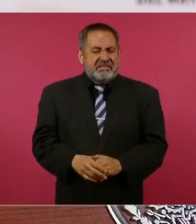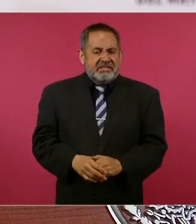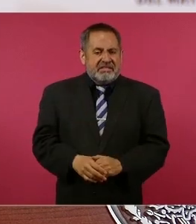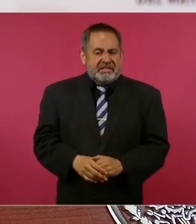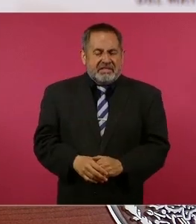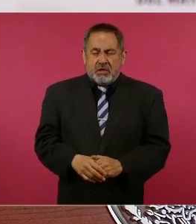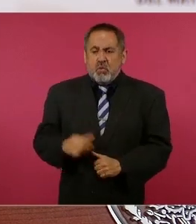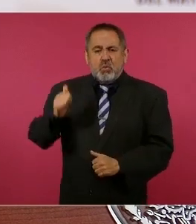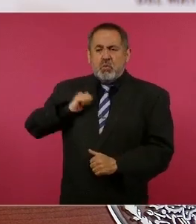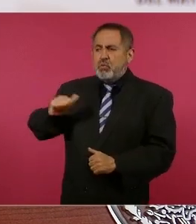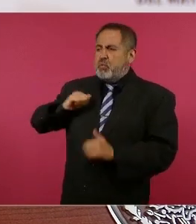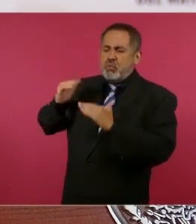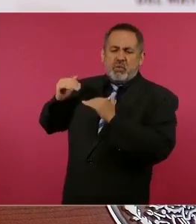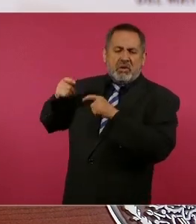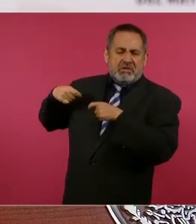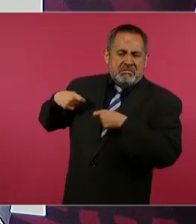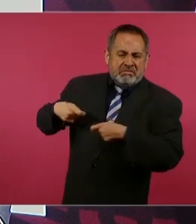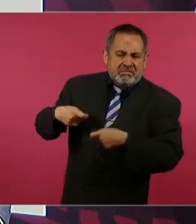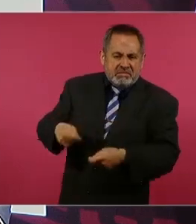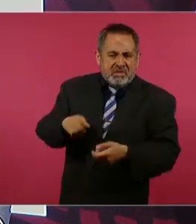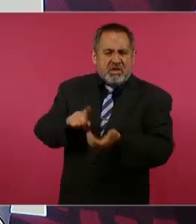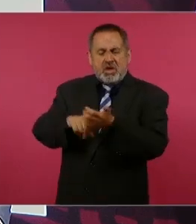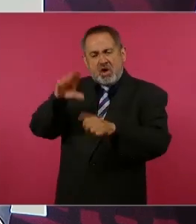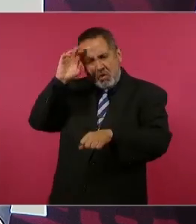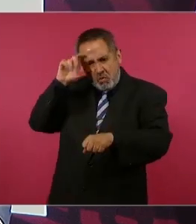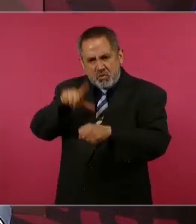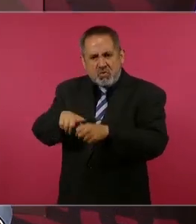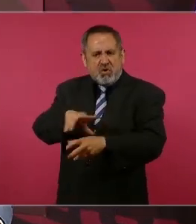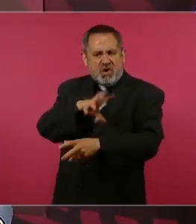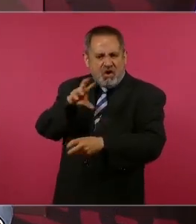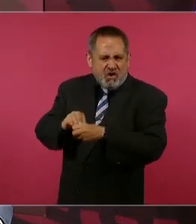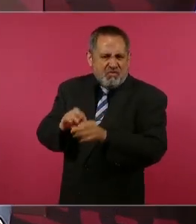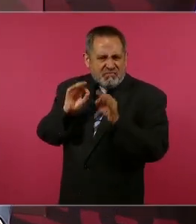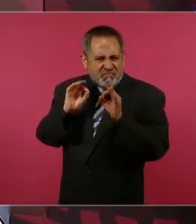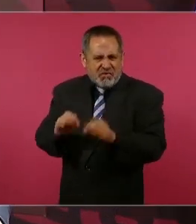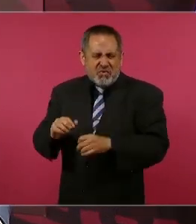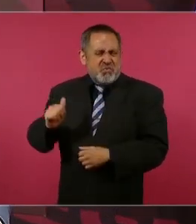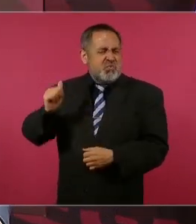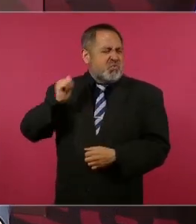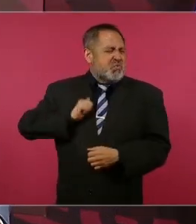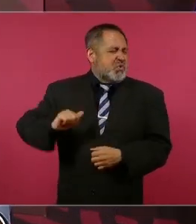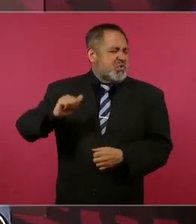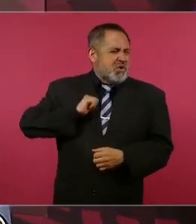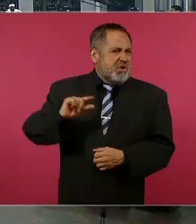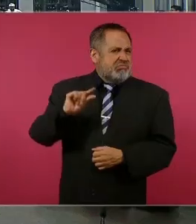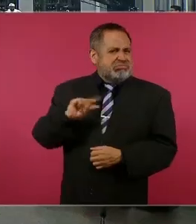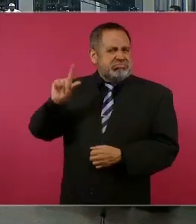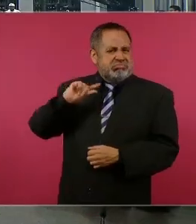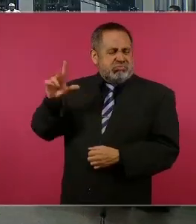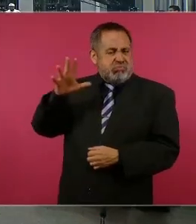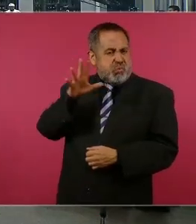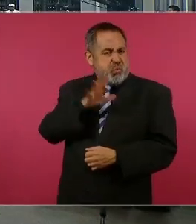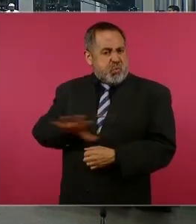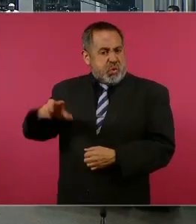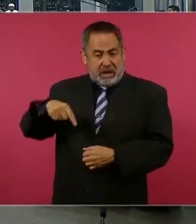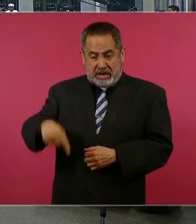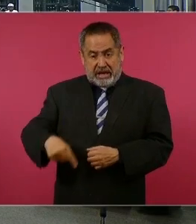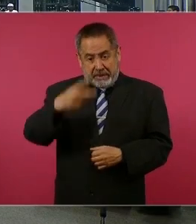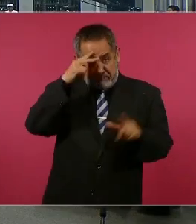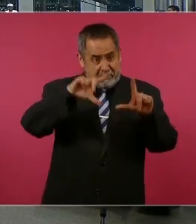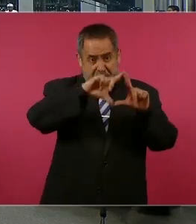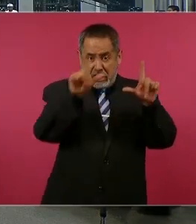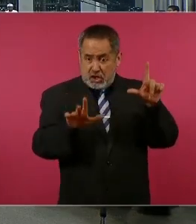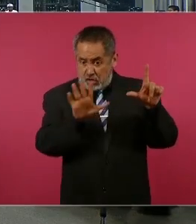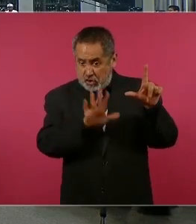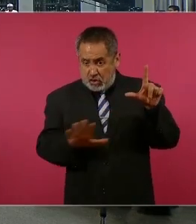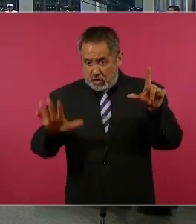la herencia de las culturas, de las grandes civilizaciones que florecieron en México. ¿Pero